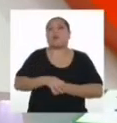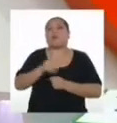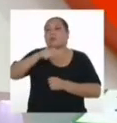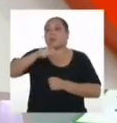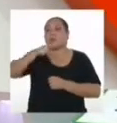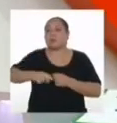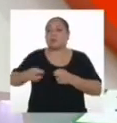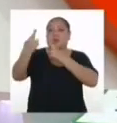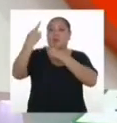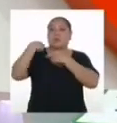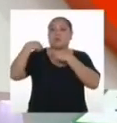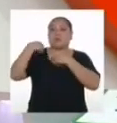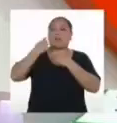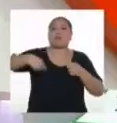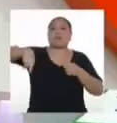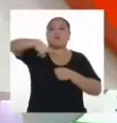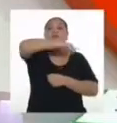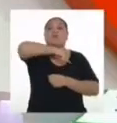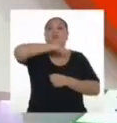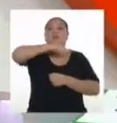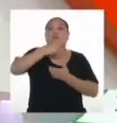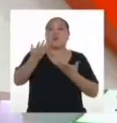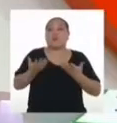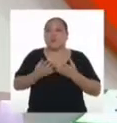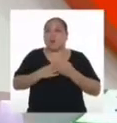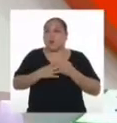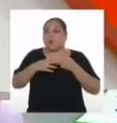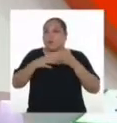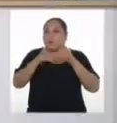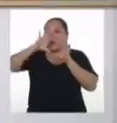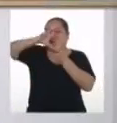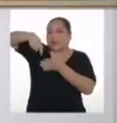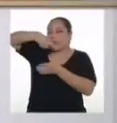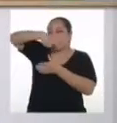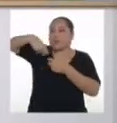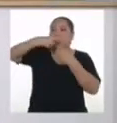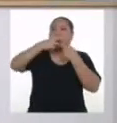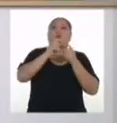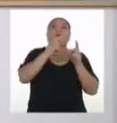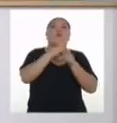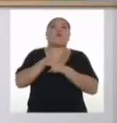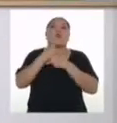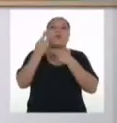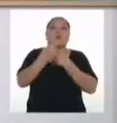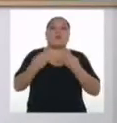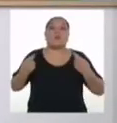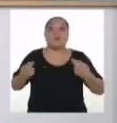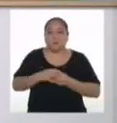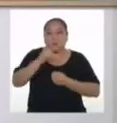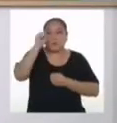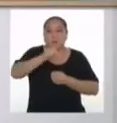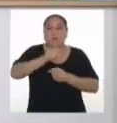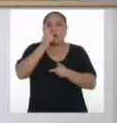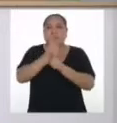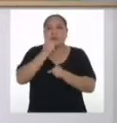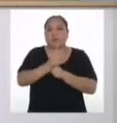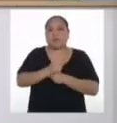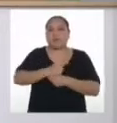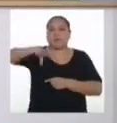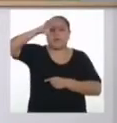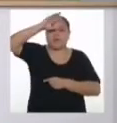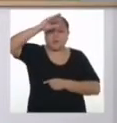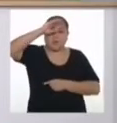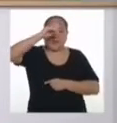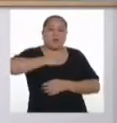ser responsables con nuestro planeta y cuidar de nuestros recursos. Están en lo cierto. Chicas